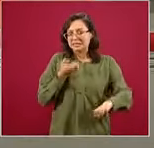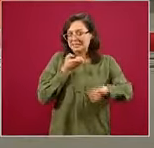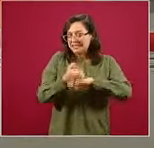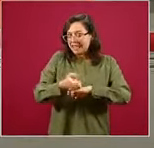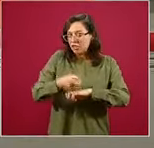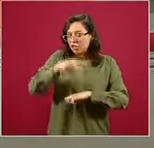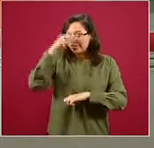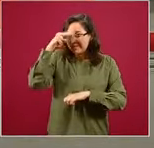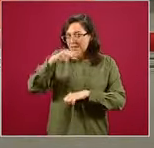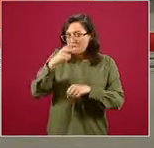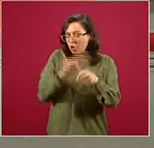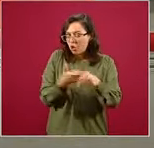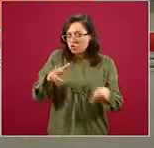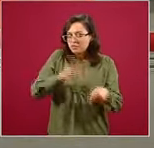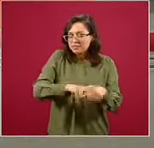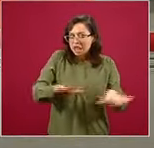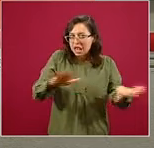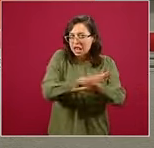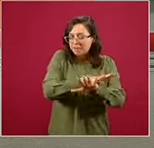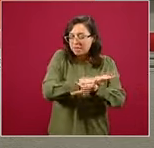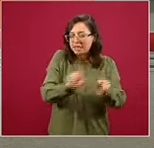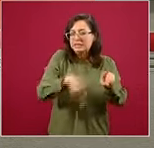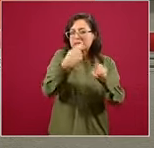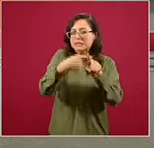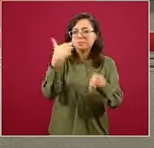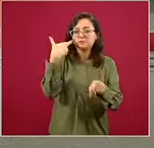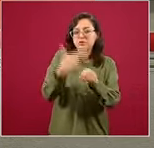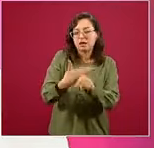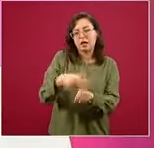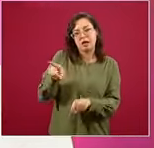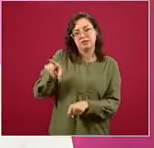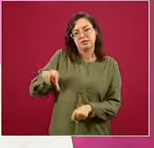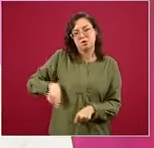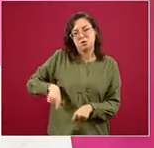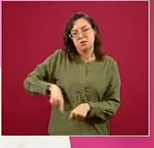específicamente cómo se diseña, lo hace el gobierno del Estado.